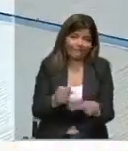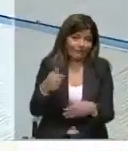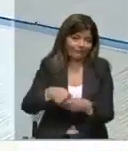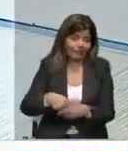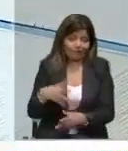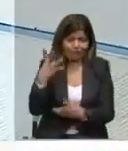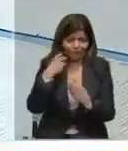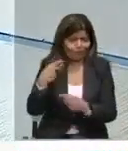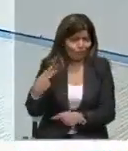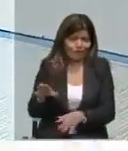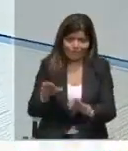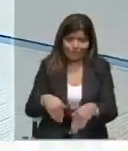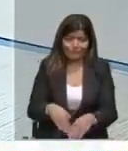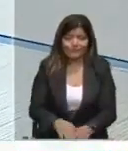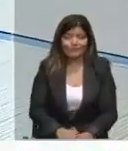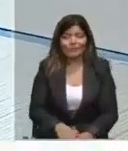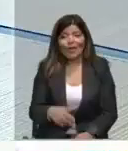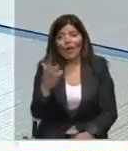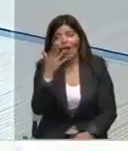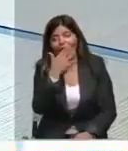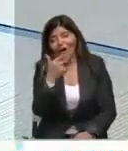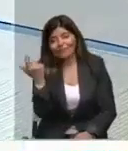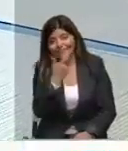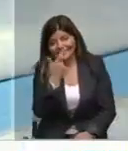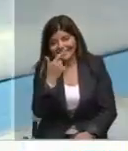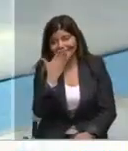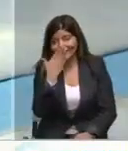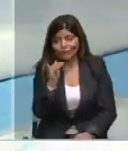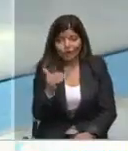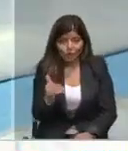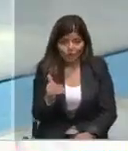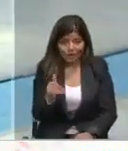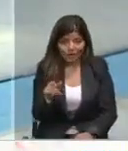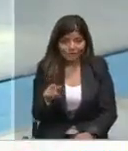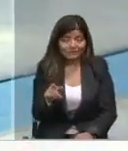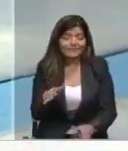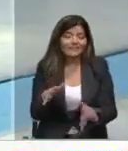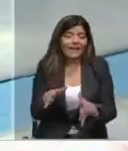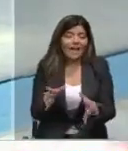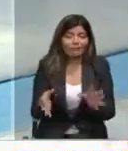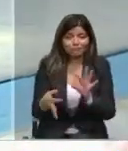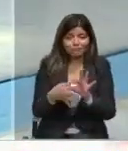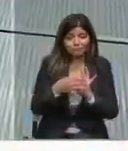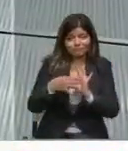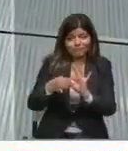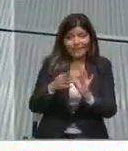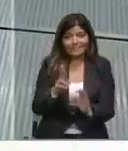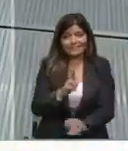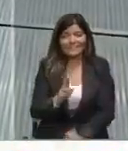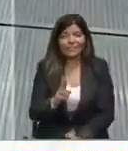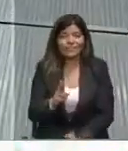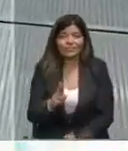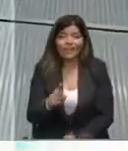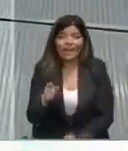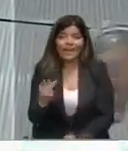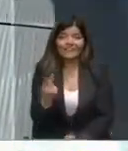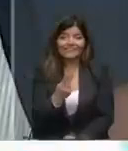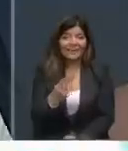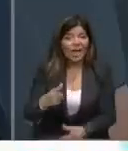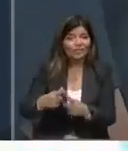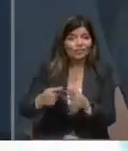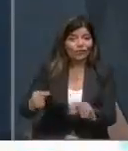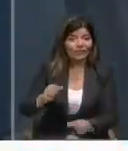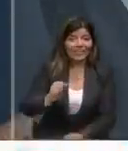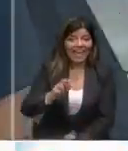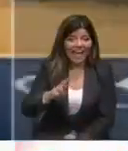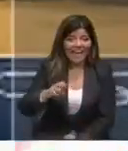Enojona. Llena de bromas y risas. Así de cercana es la relación entre Paris Inostrosa y su sobrina